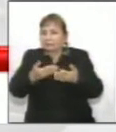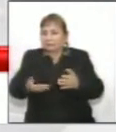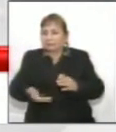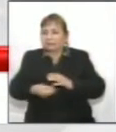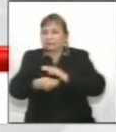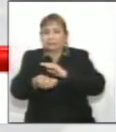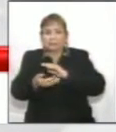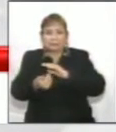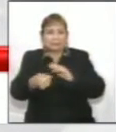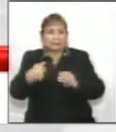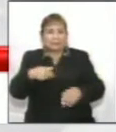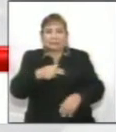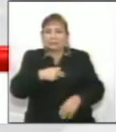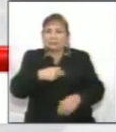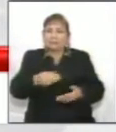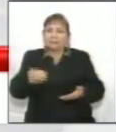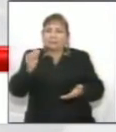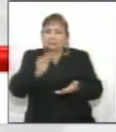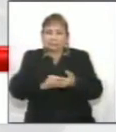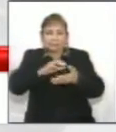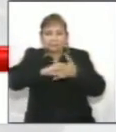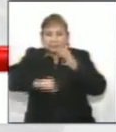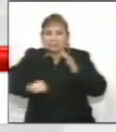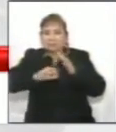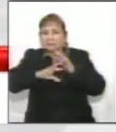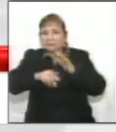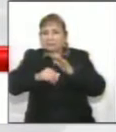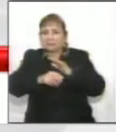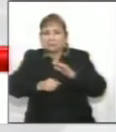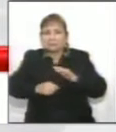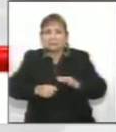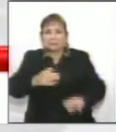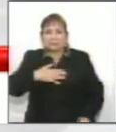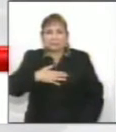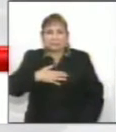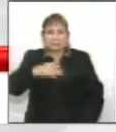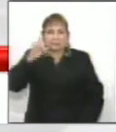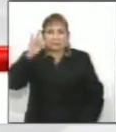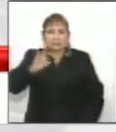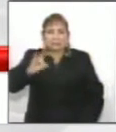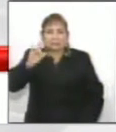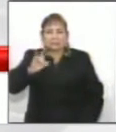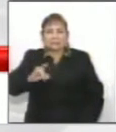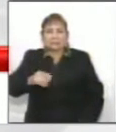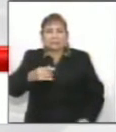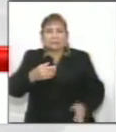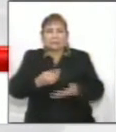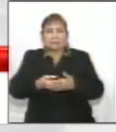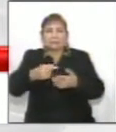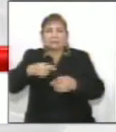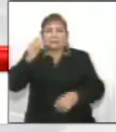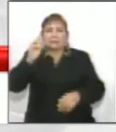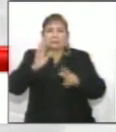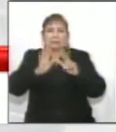que a nuestro país le vuelvan a saquear, como el caso de mi región Ucayali, en el que se perdió más de